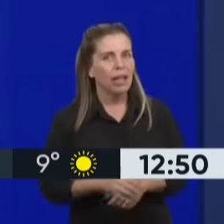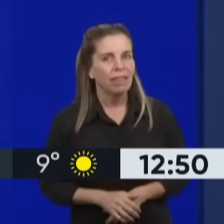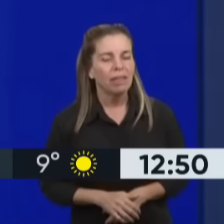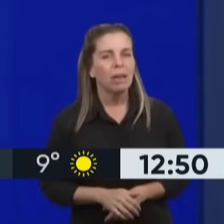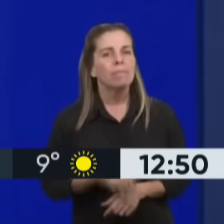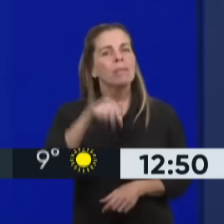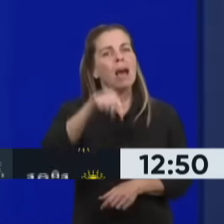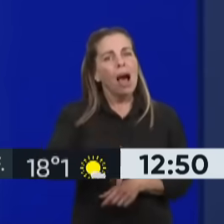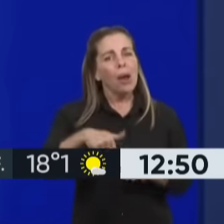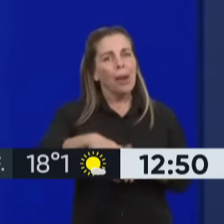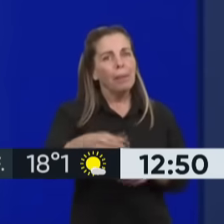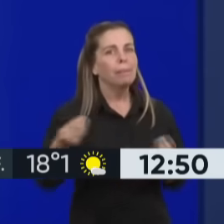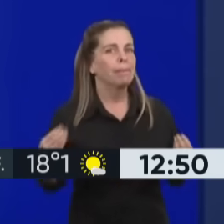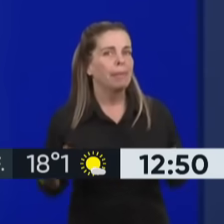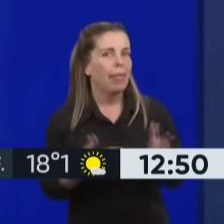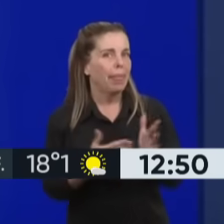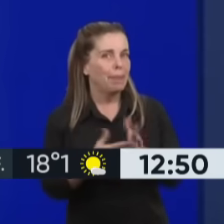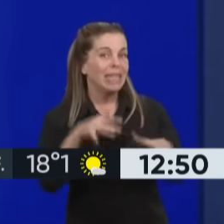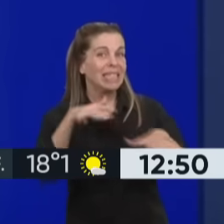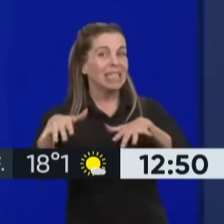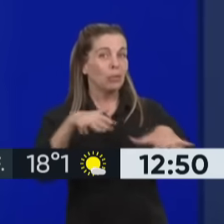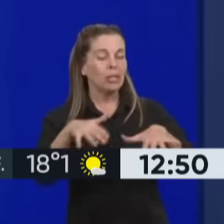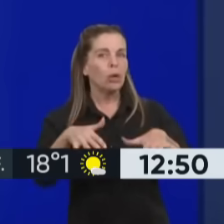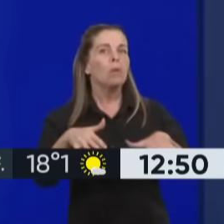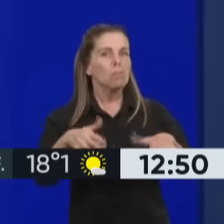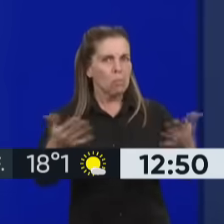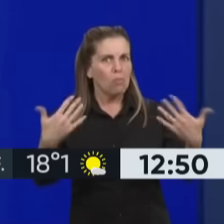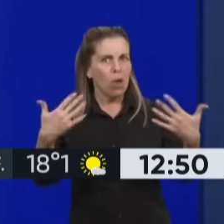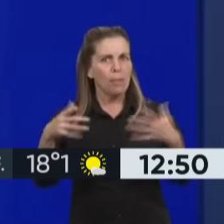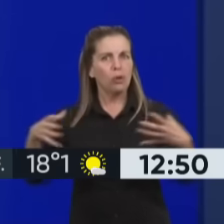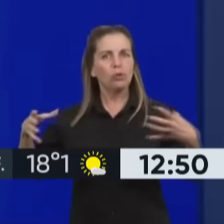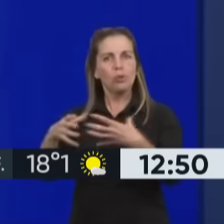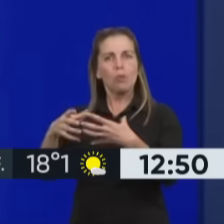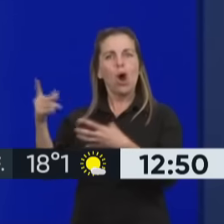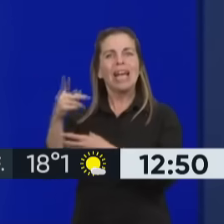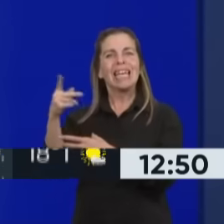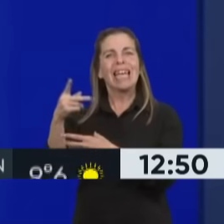estamos frente a la posibilidad de terminar definitivamente con el kirchnerismo.